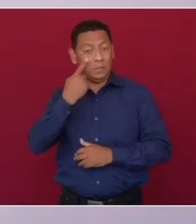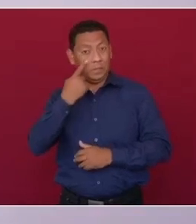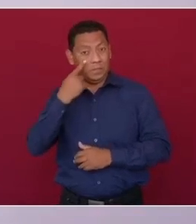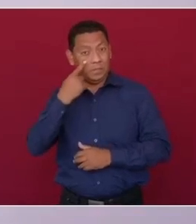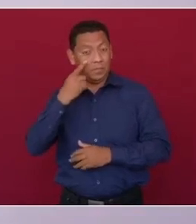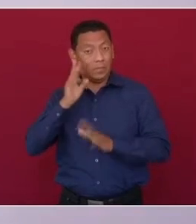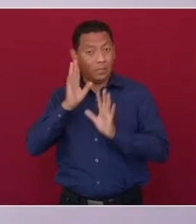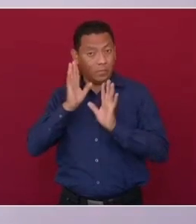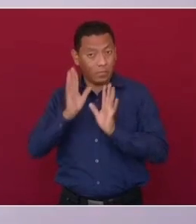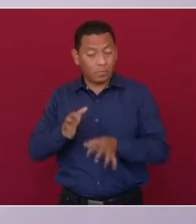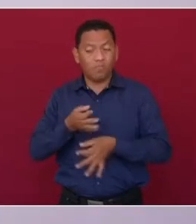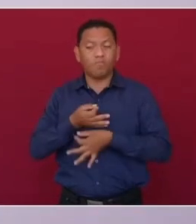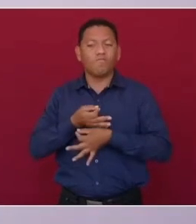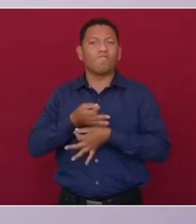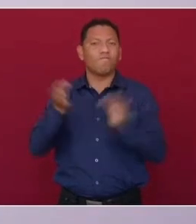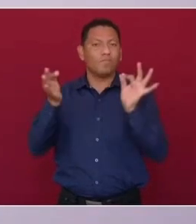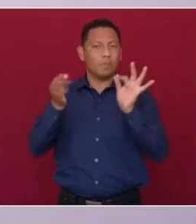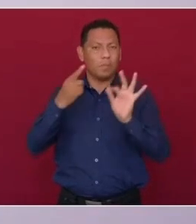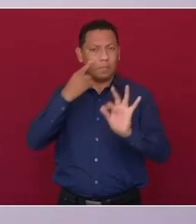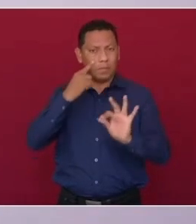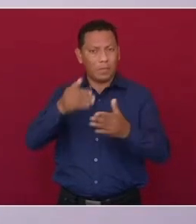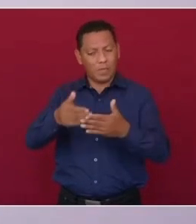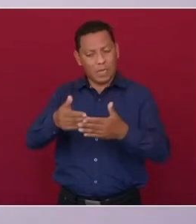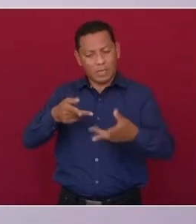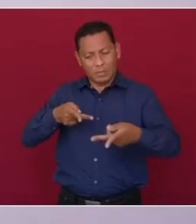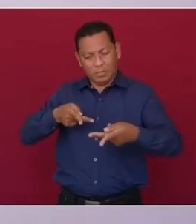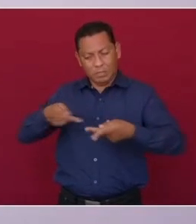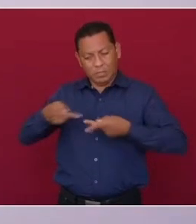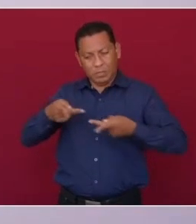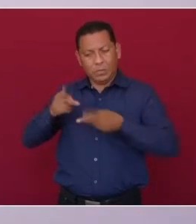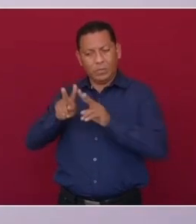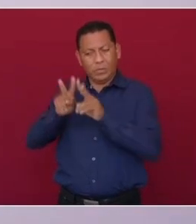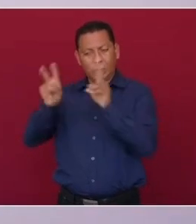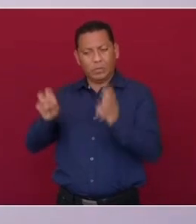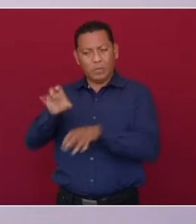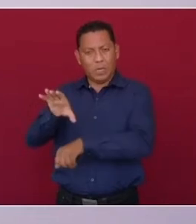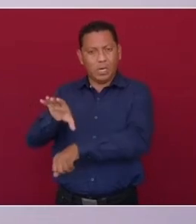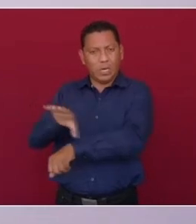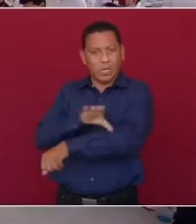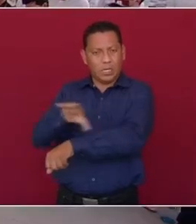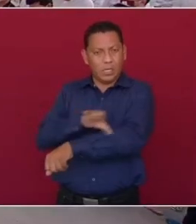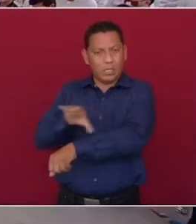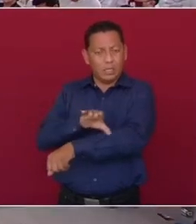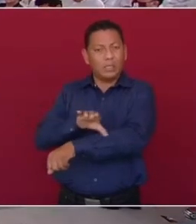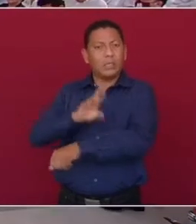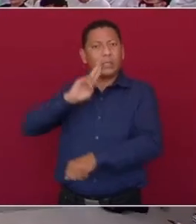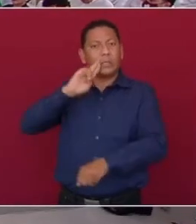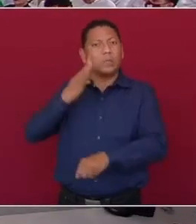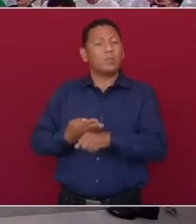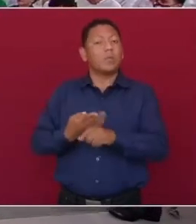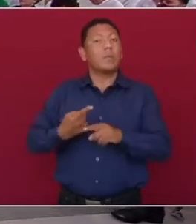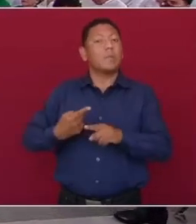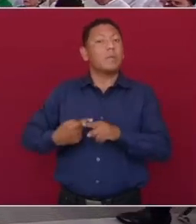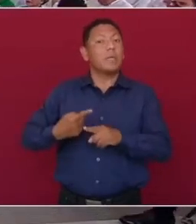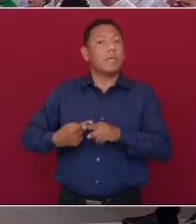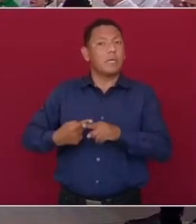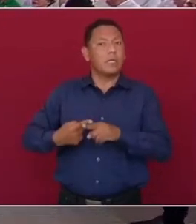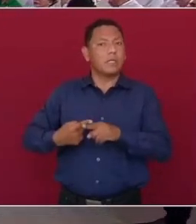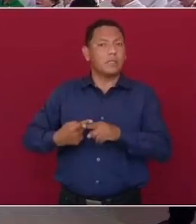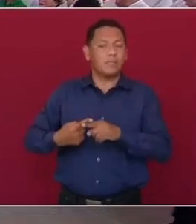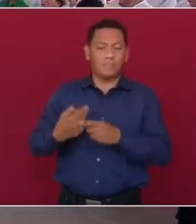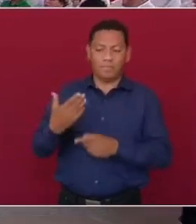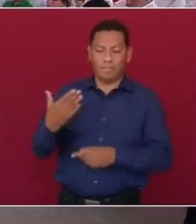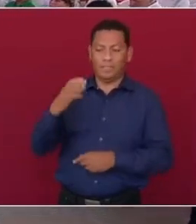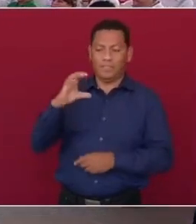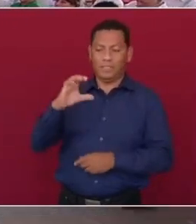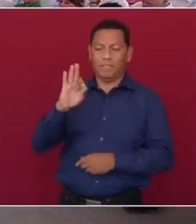manifiesto que la planeación en materia eléctrica corresponde a la Secretaría de Energía